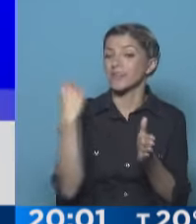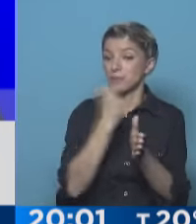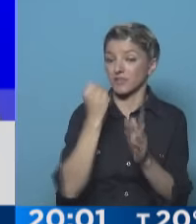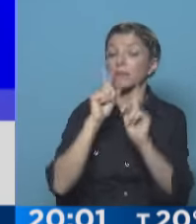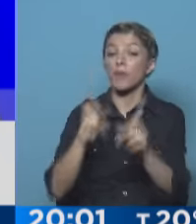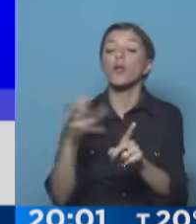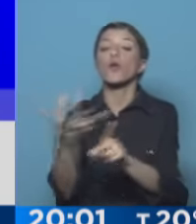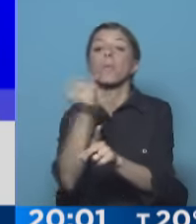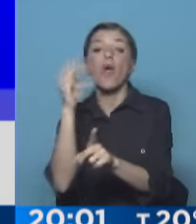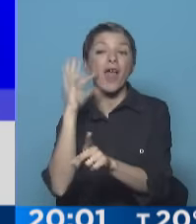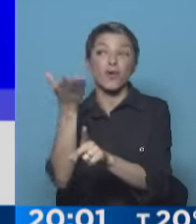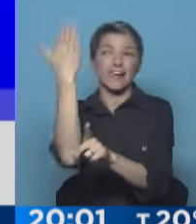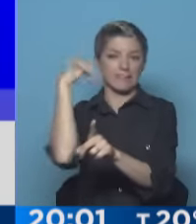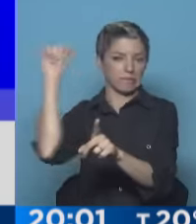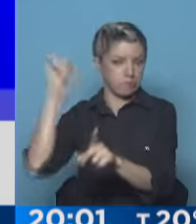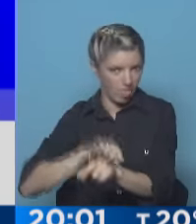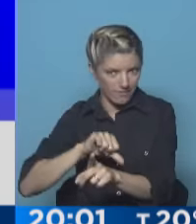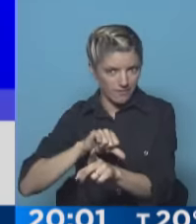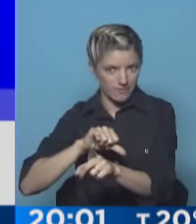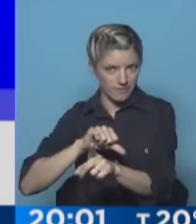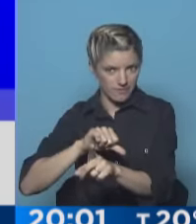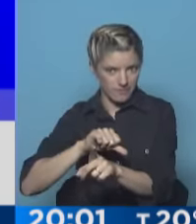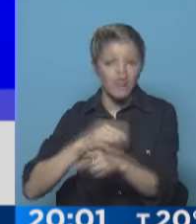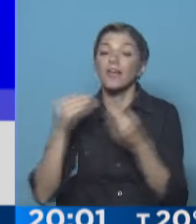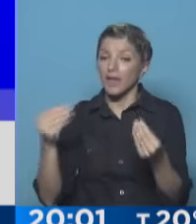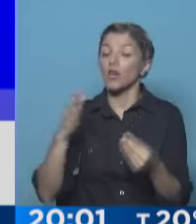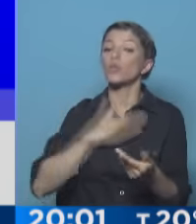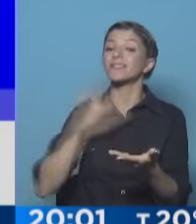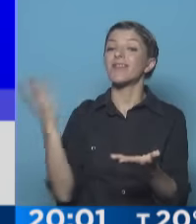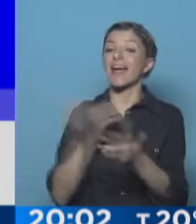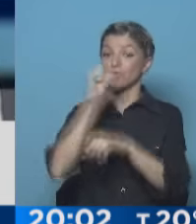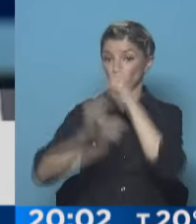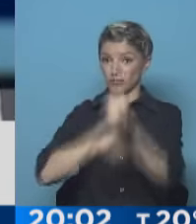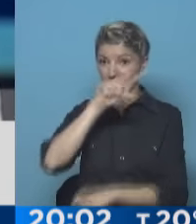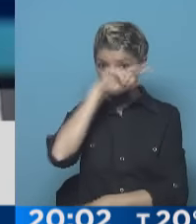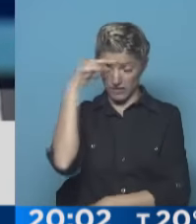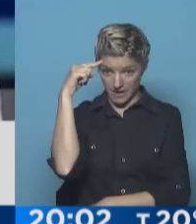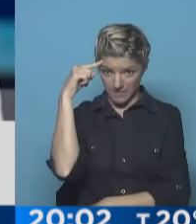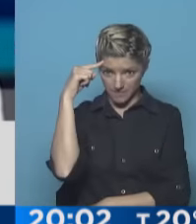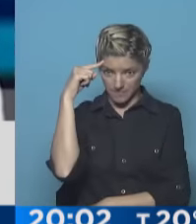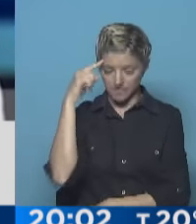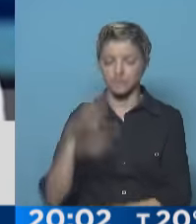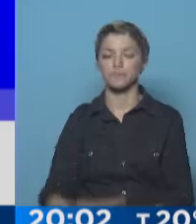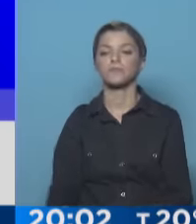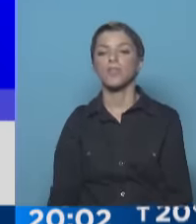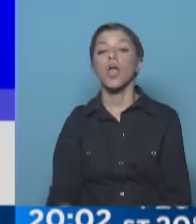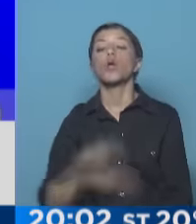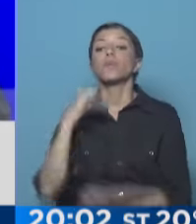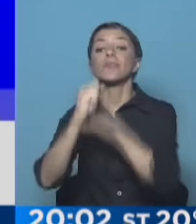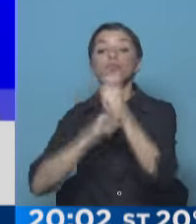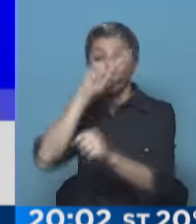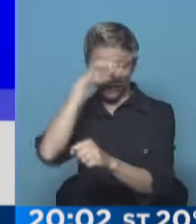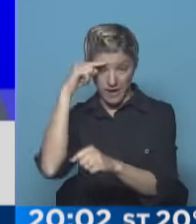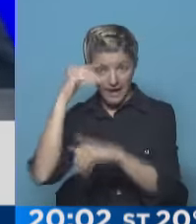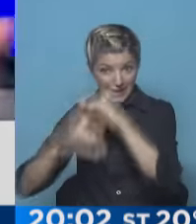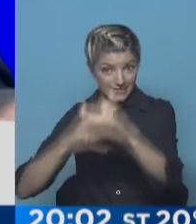había perdido En aquellos años en los años de la alianza y que era nuestra industria nacional el crecimiento inédito de nuestra industria nacional el